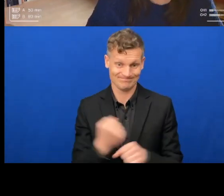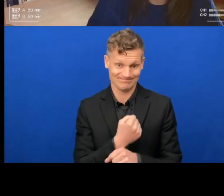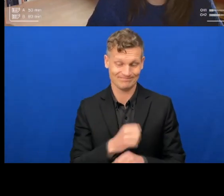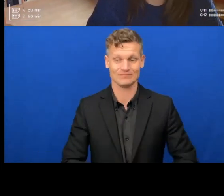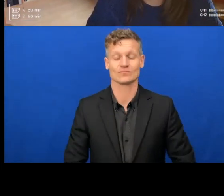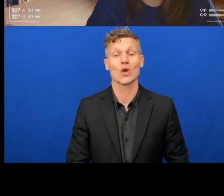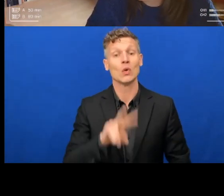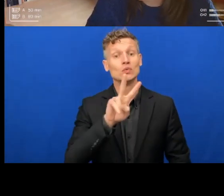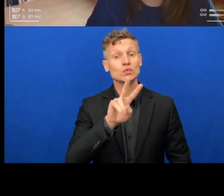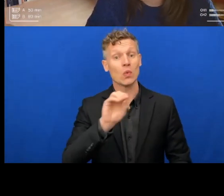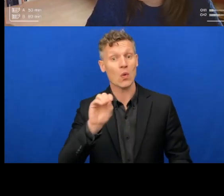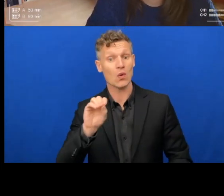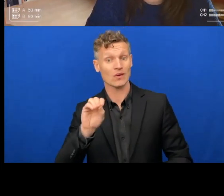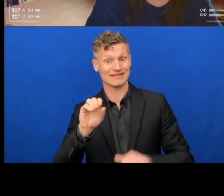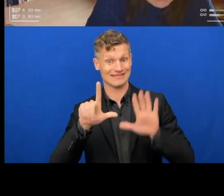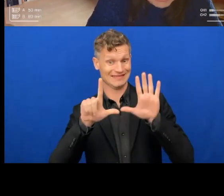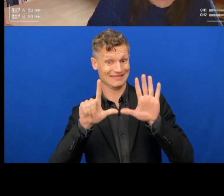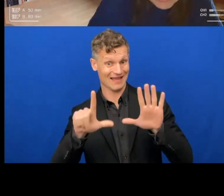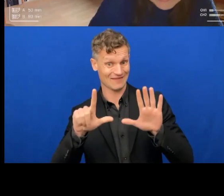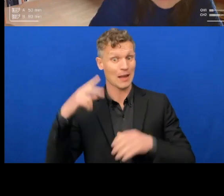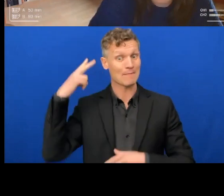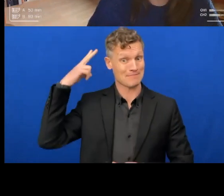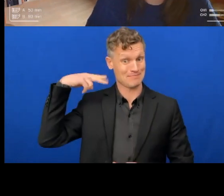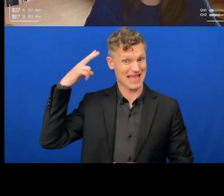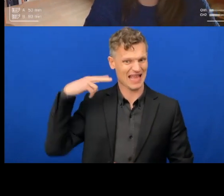intentos. Después, mi colega